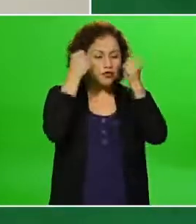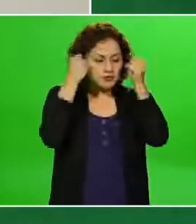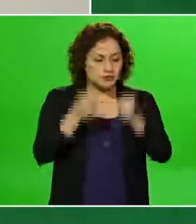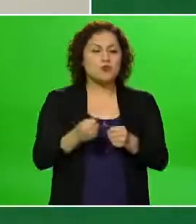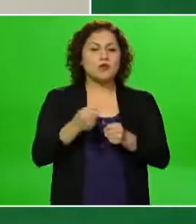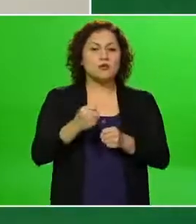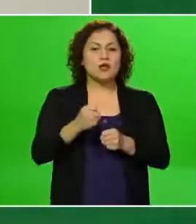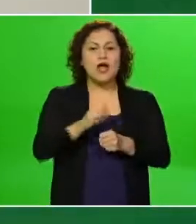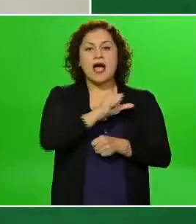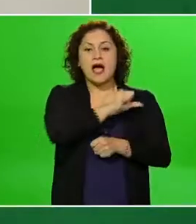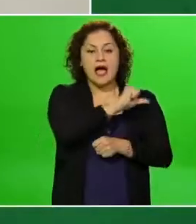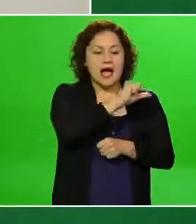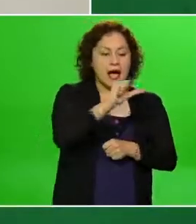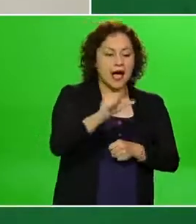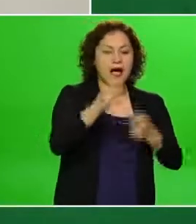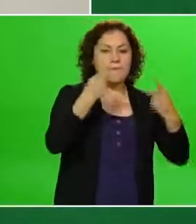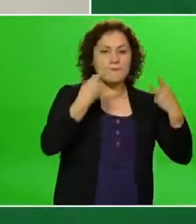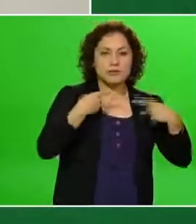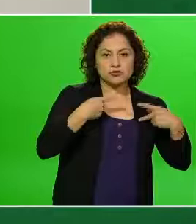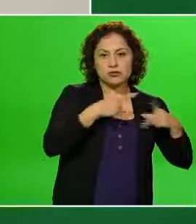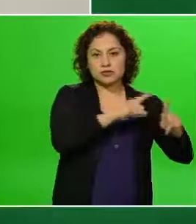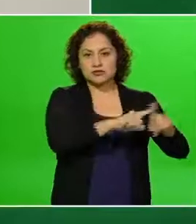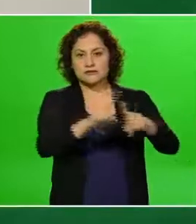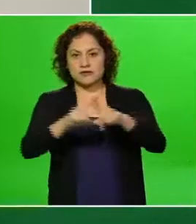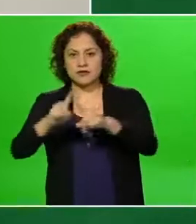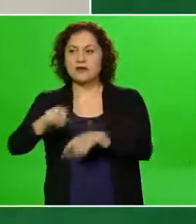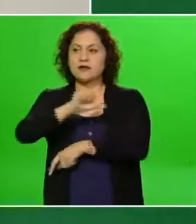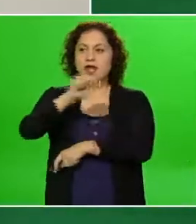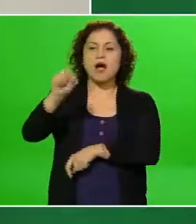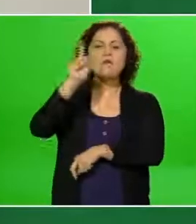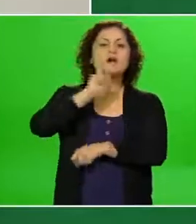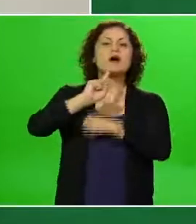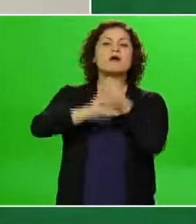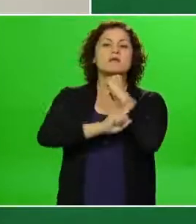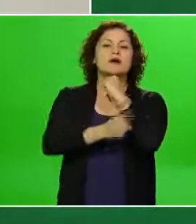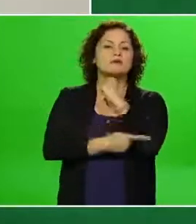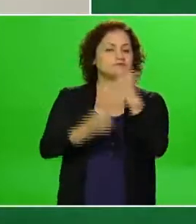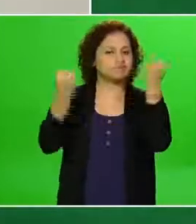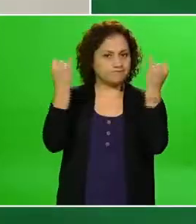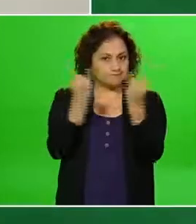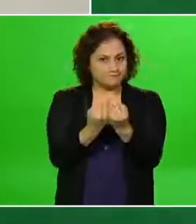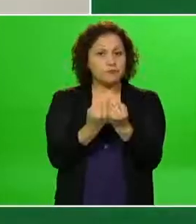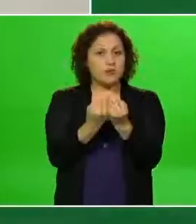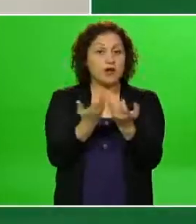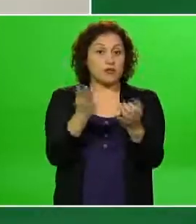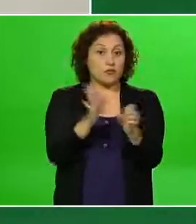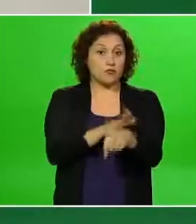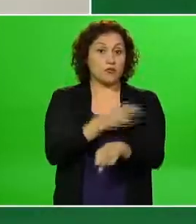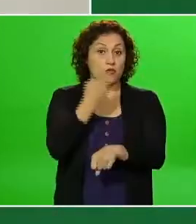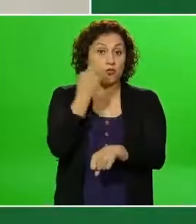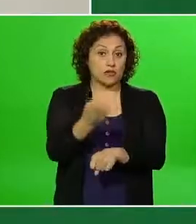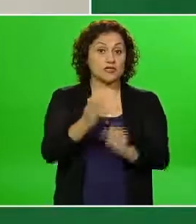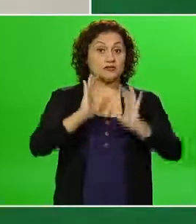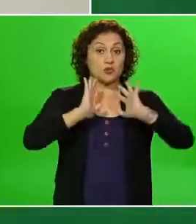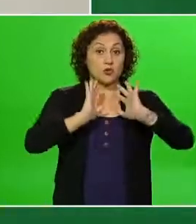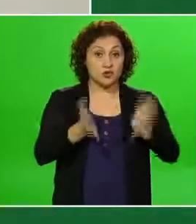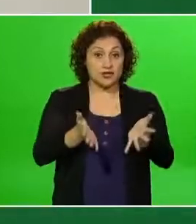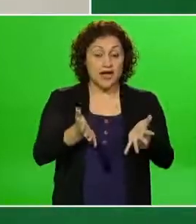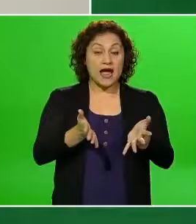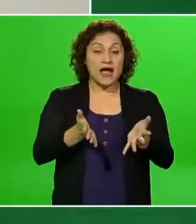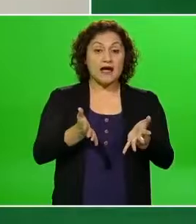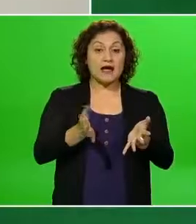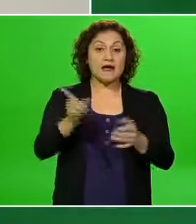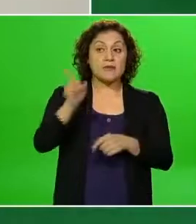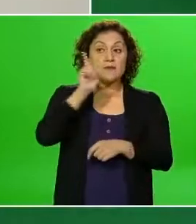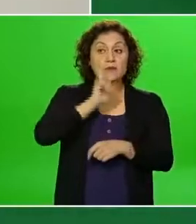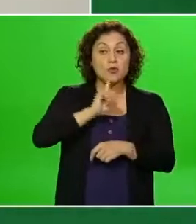lo son para las mujeres embarazadas, y más bien lo que estamos haciendo al incluir a este grupo, una vez que se tuvo la